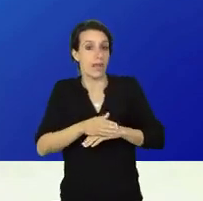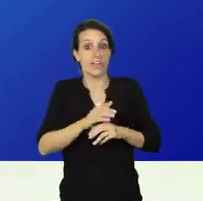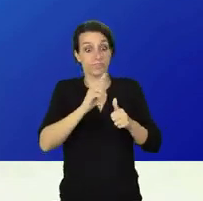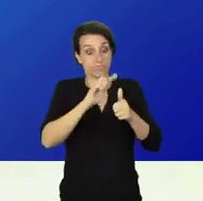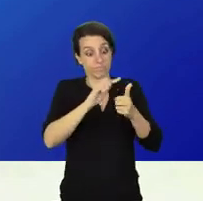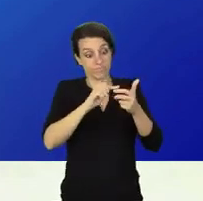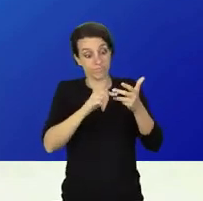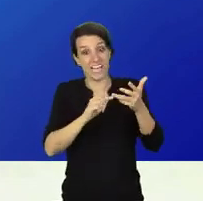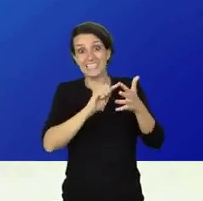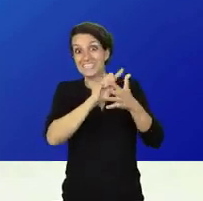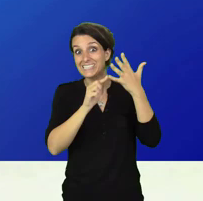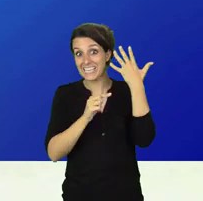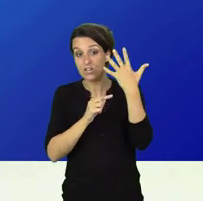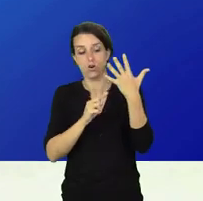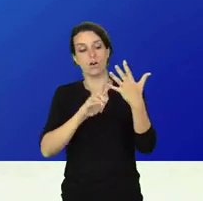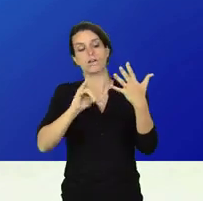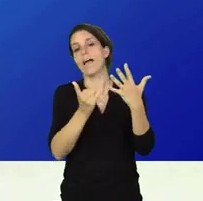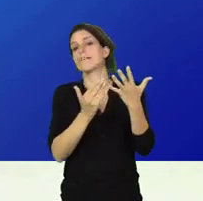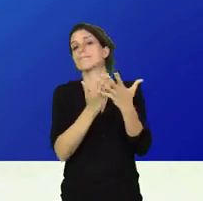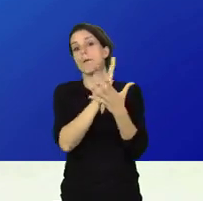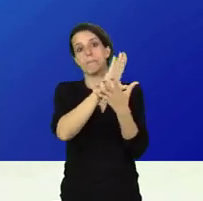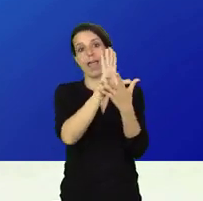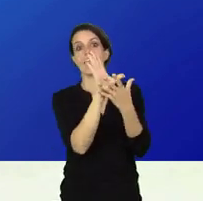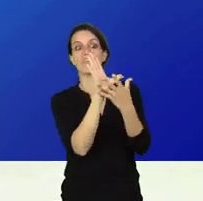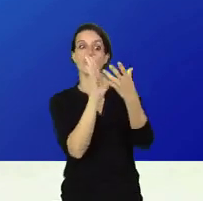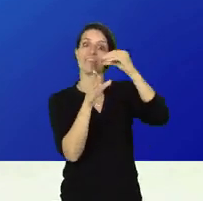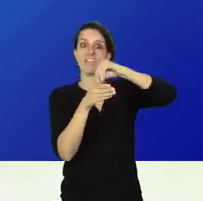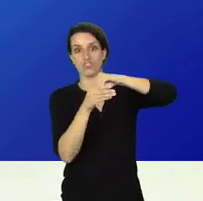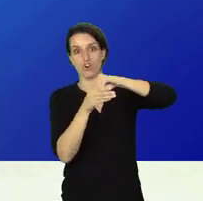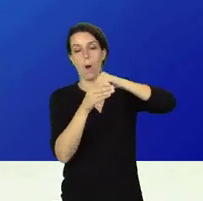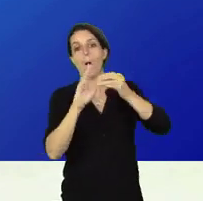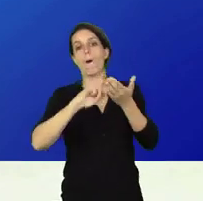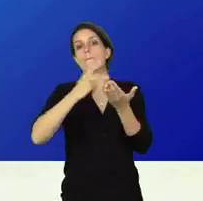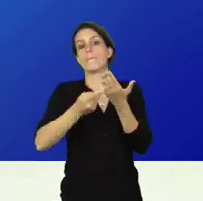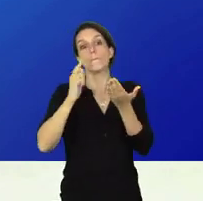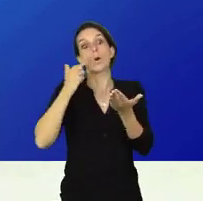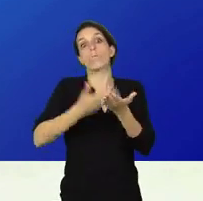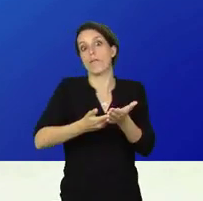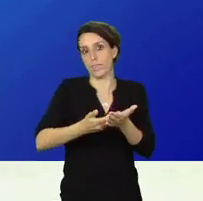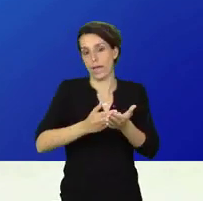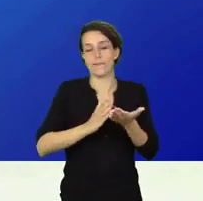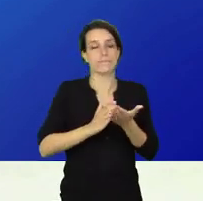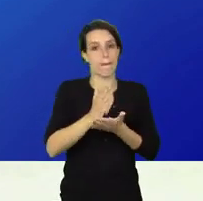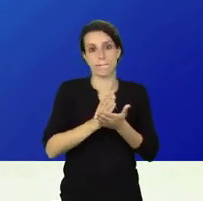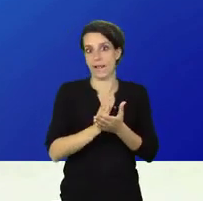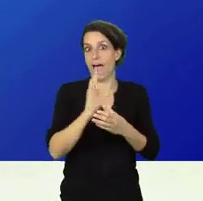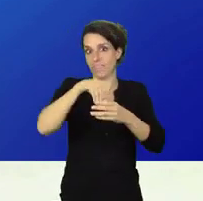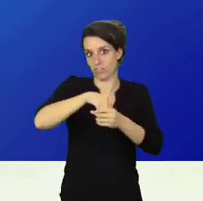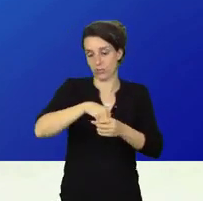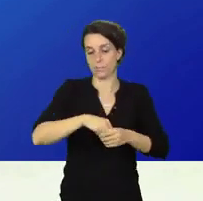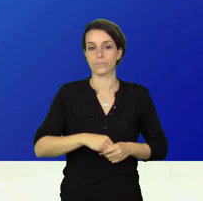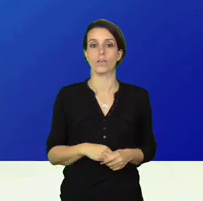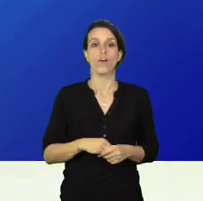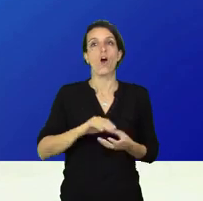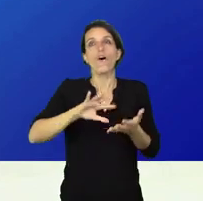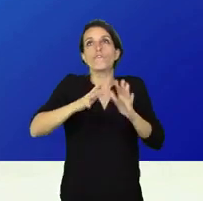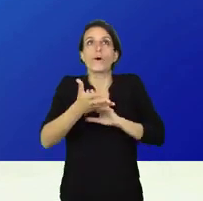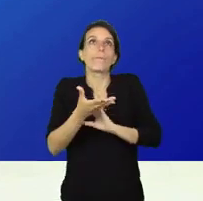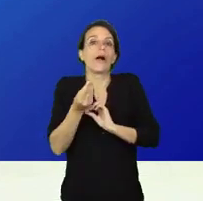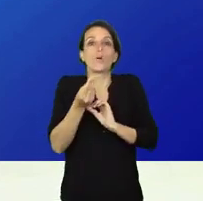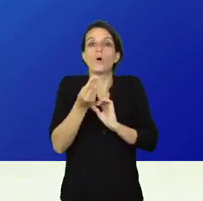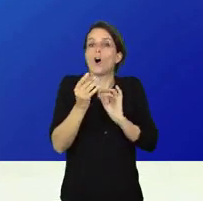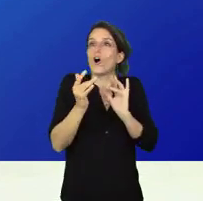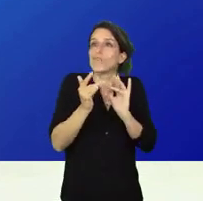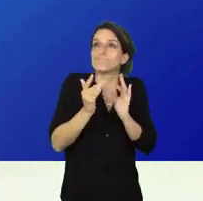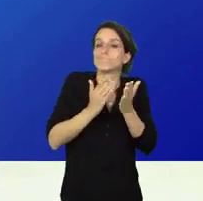que como esos 5 puntos tratamos de que estén siempre en las propuestas que hacemos, como forma también de tener cierto